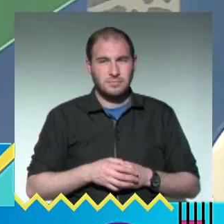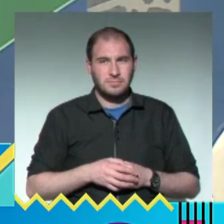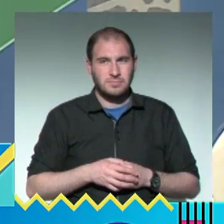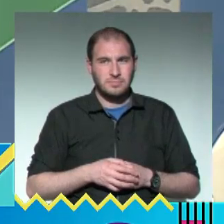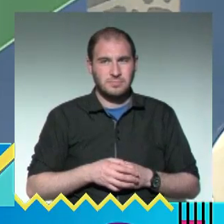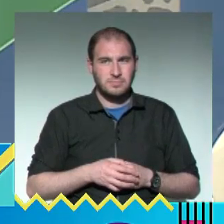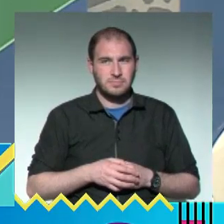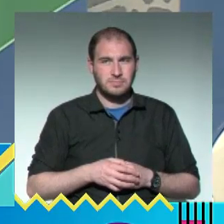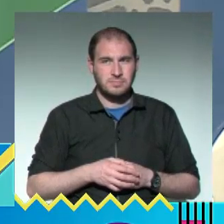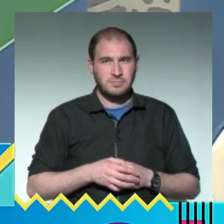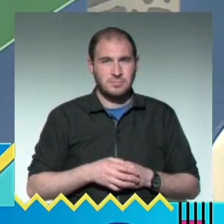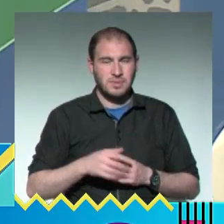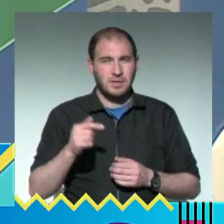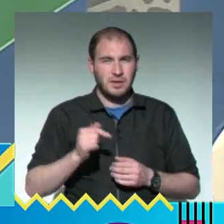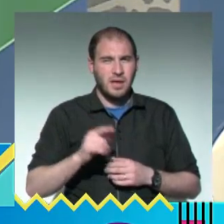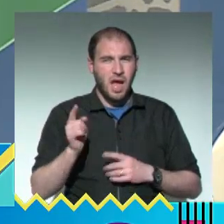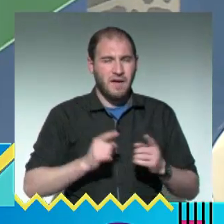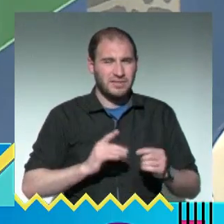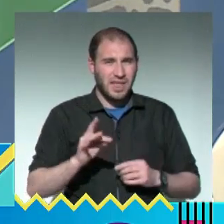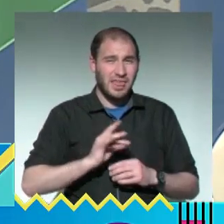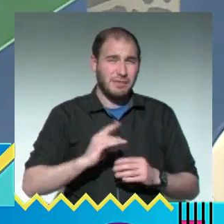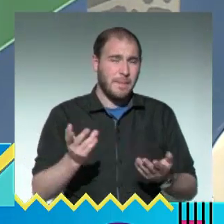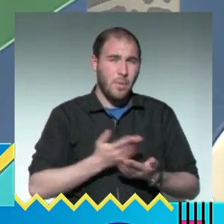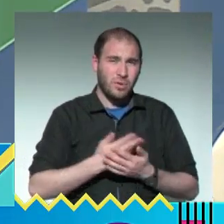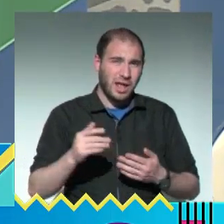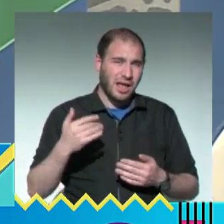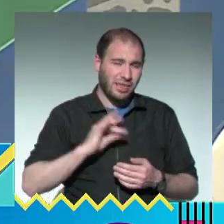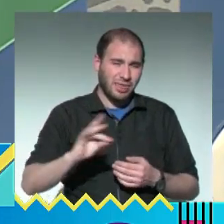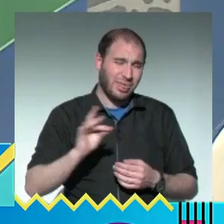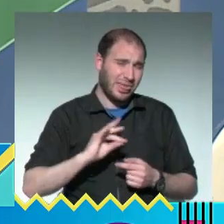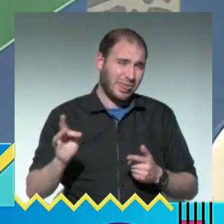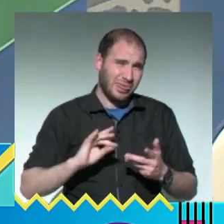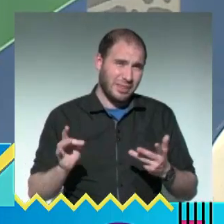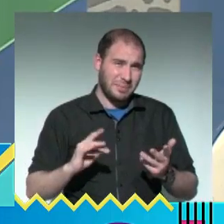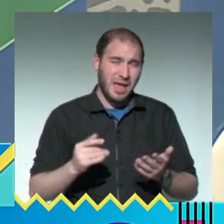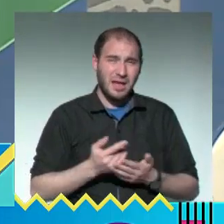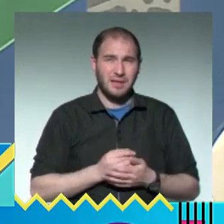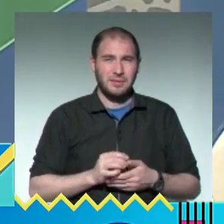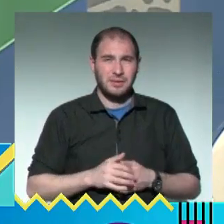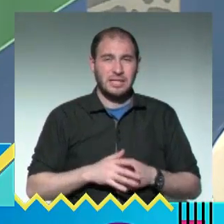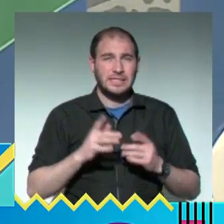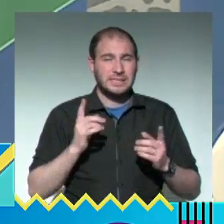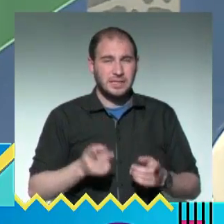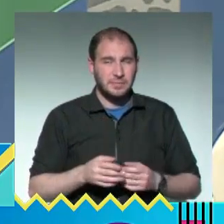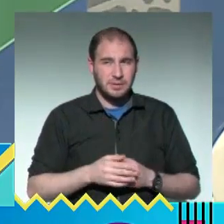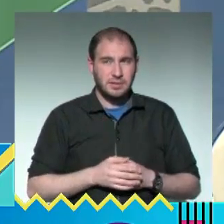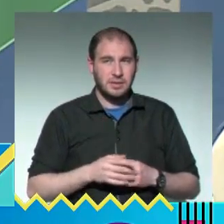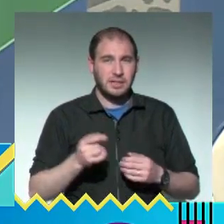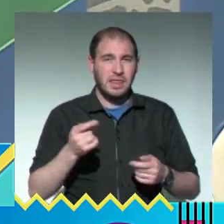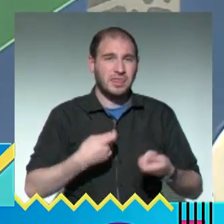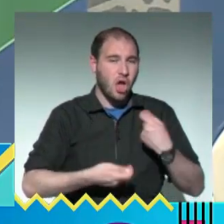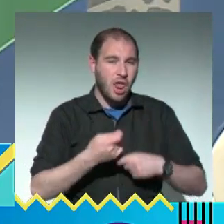generando cada vez más deuda pública. La deuda pública también iba por el mismo escalón. Y por el otro lado iba generando atraso